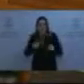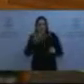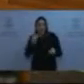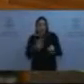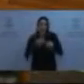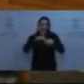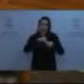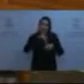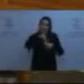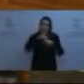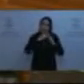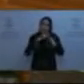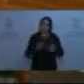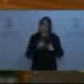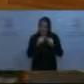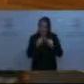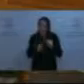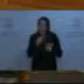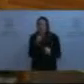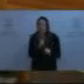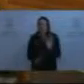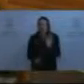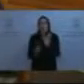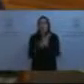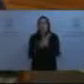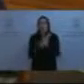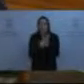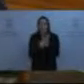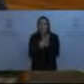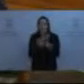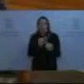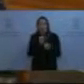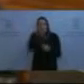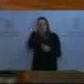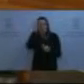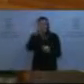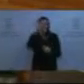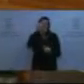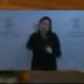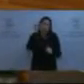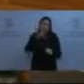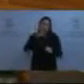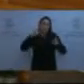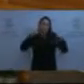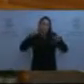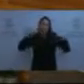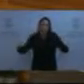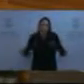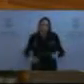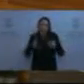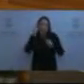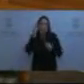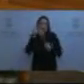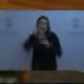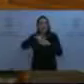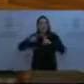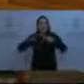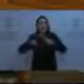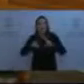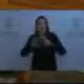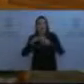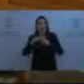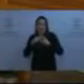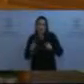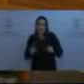de Asturias, y también hemos incorporado la perspectiva de género para impulsar la presencia de mujeres en la dirección de las comunidades